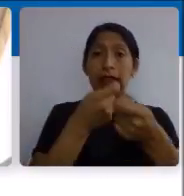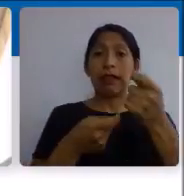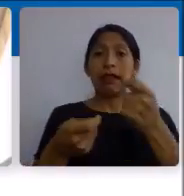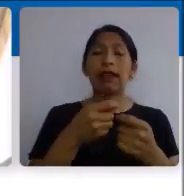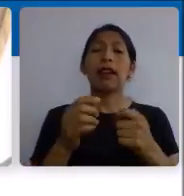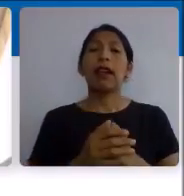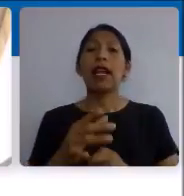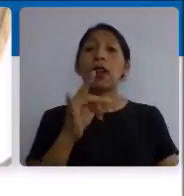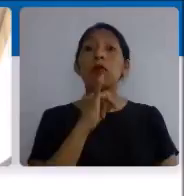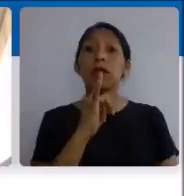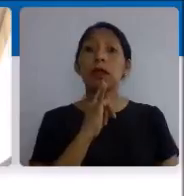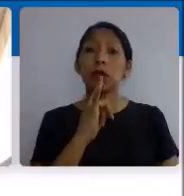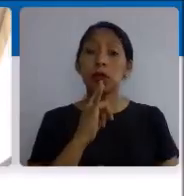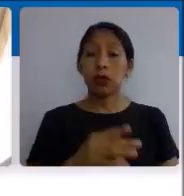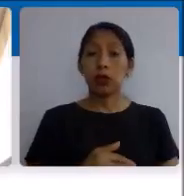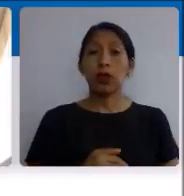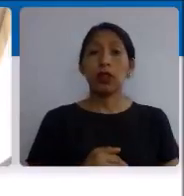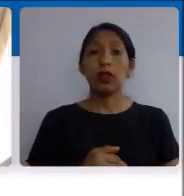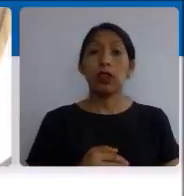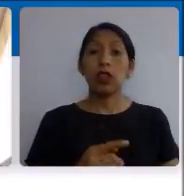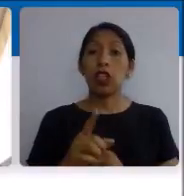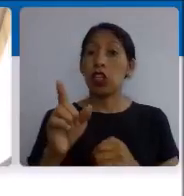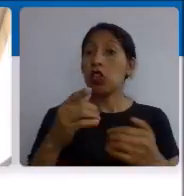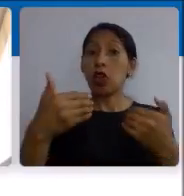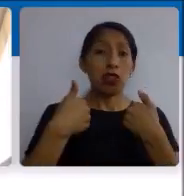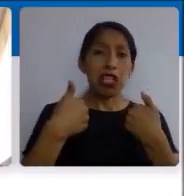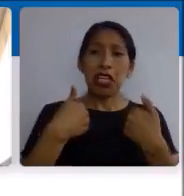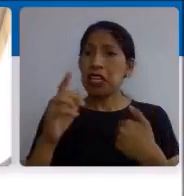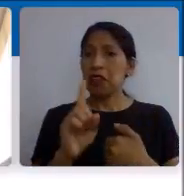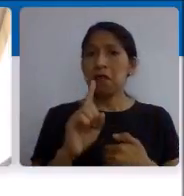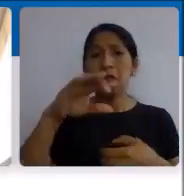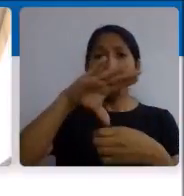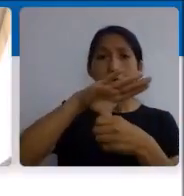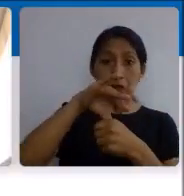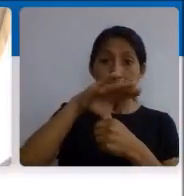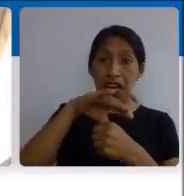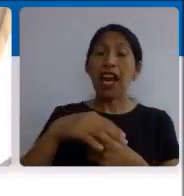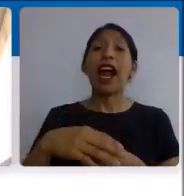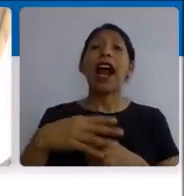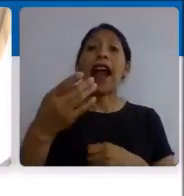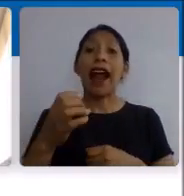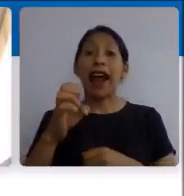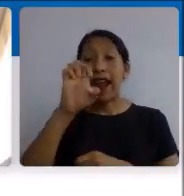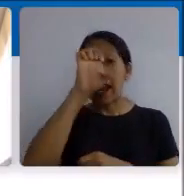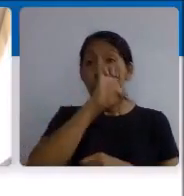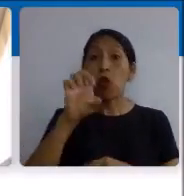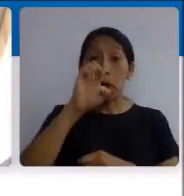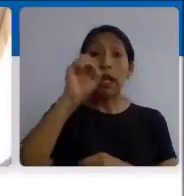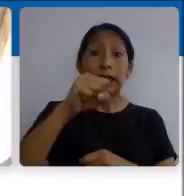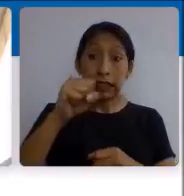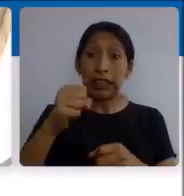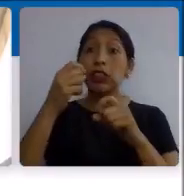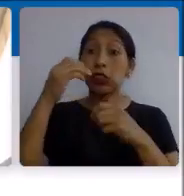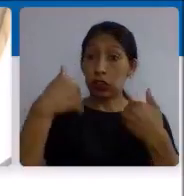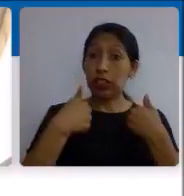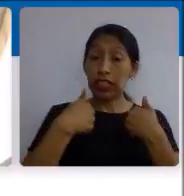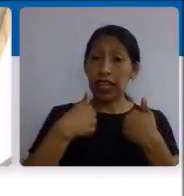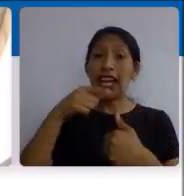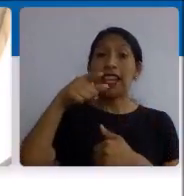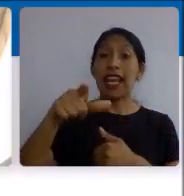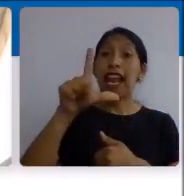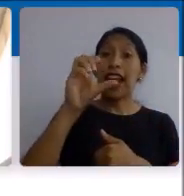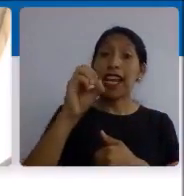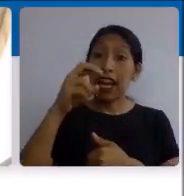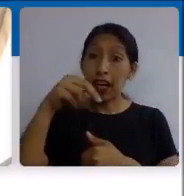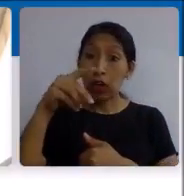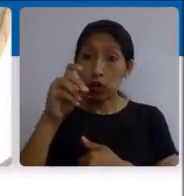Unidos, no tiene ferias emblemáticas como sí las tiene Europa, como por ejemplo la WTM en Londres,